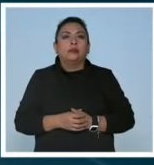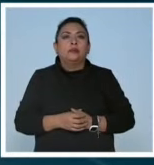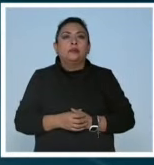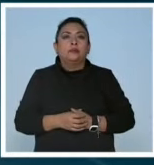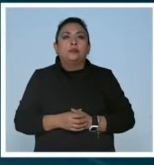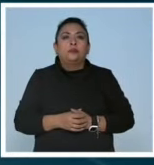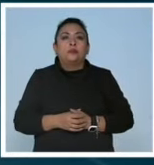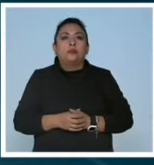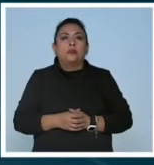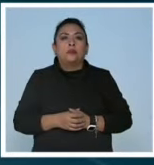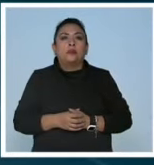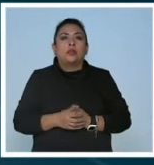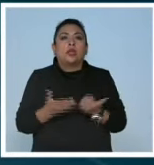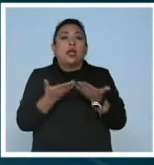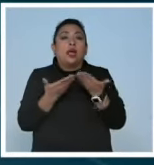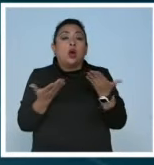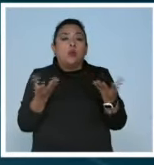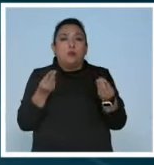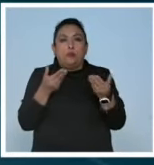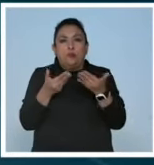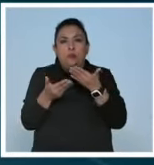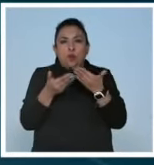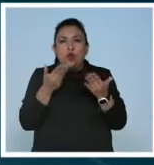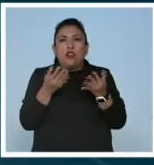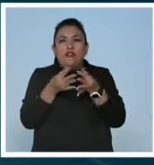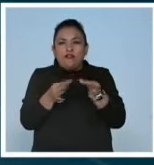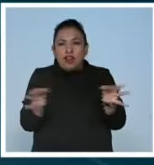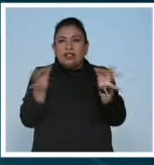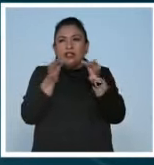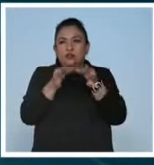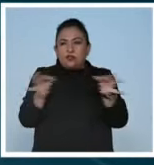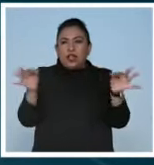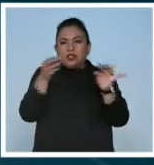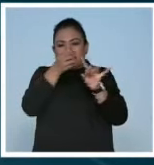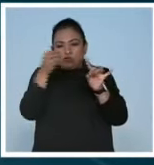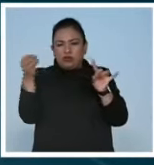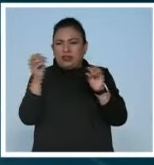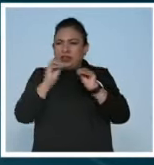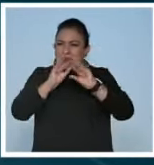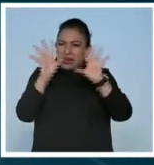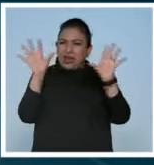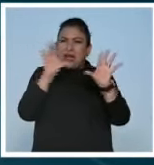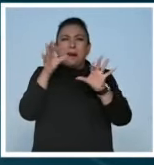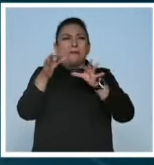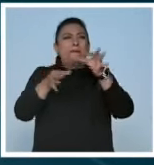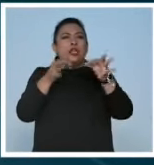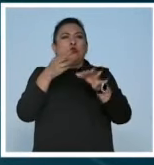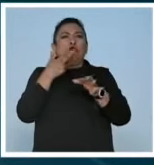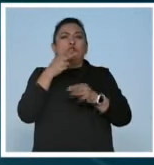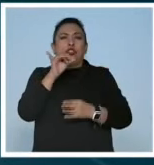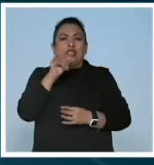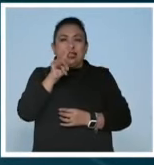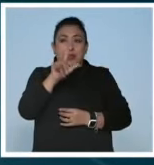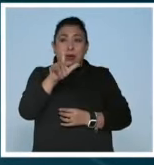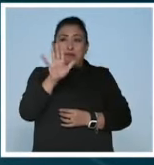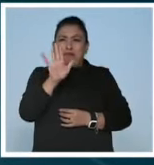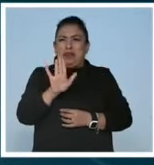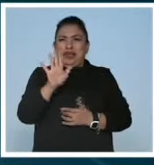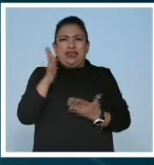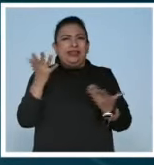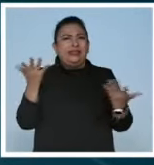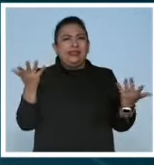está tan de moda, estas frases claras, contundentes en los medios digitales, parecería